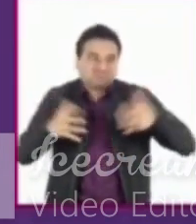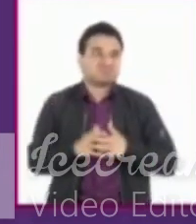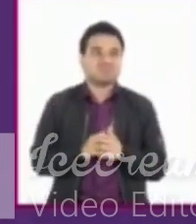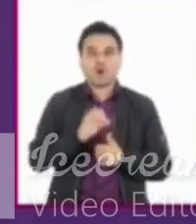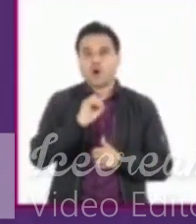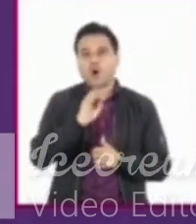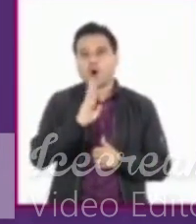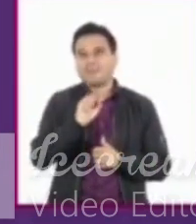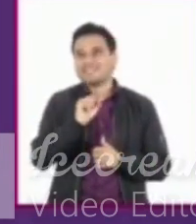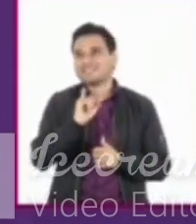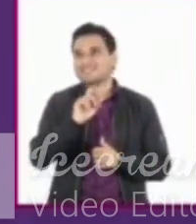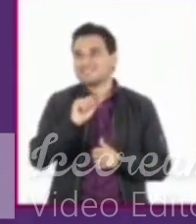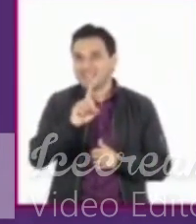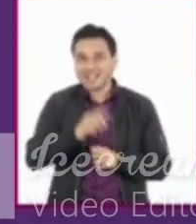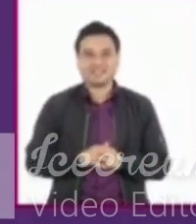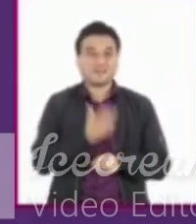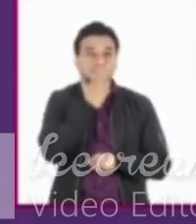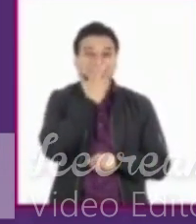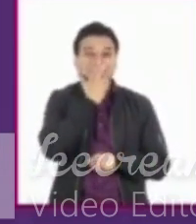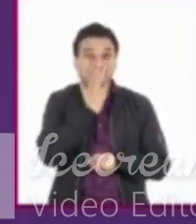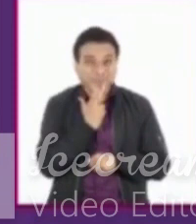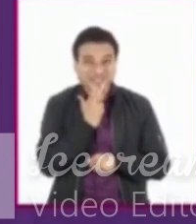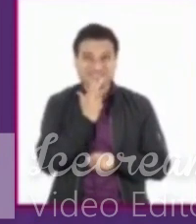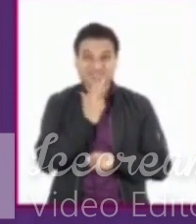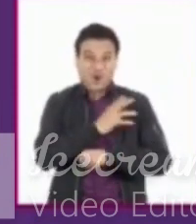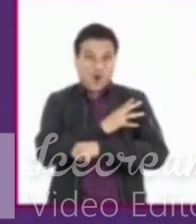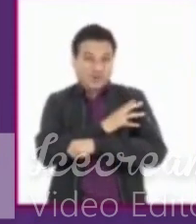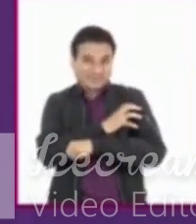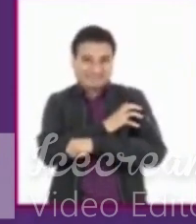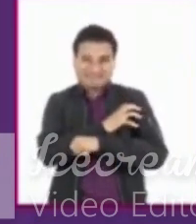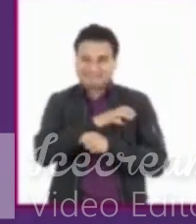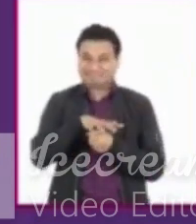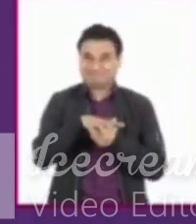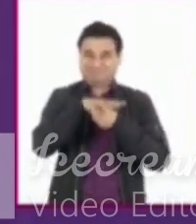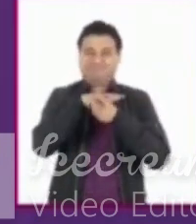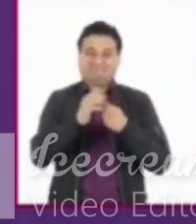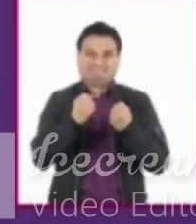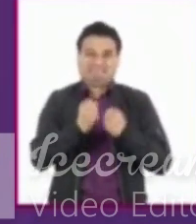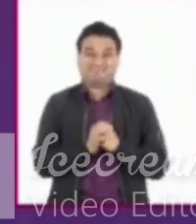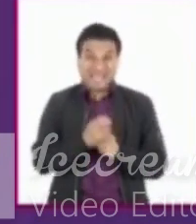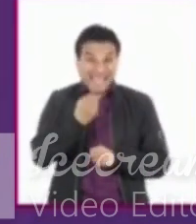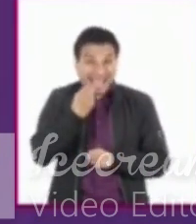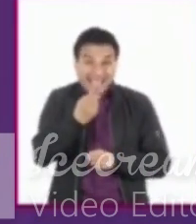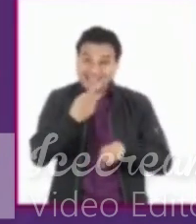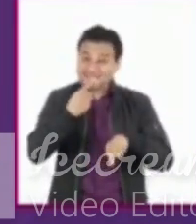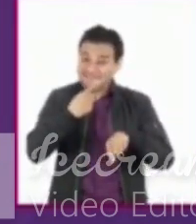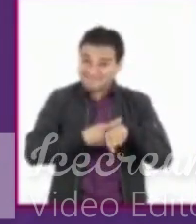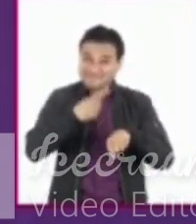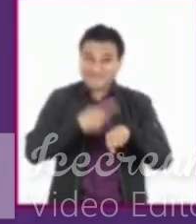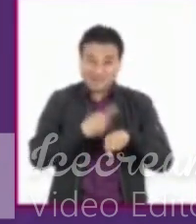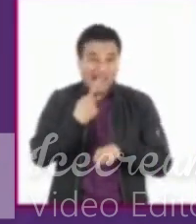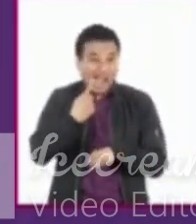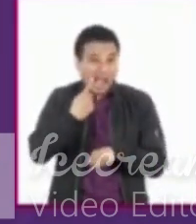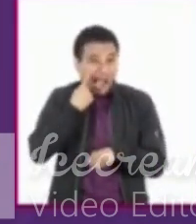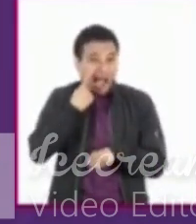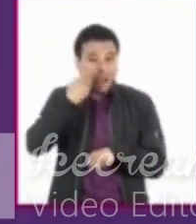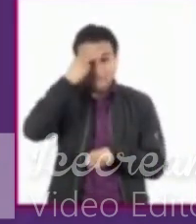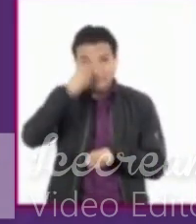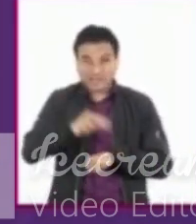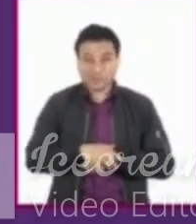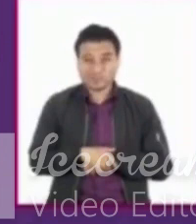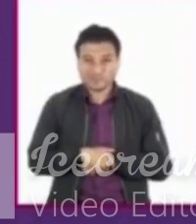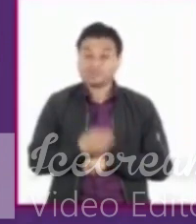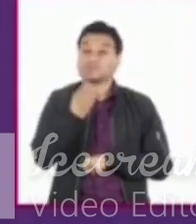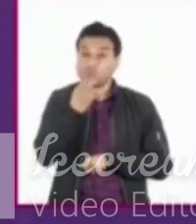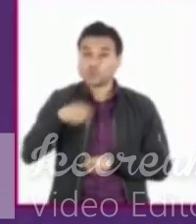la diabetes y la hipertensión arterial, que representan un problema de salud pública en México. Por ello,